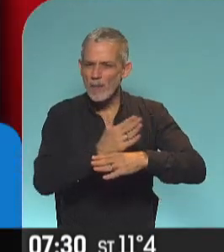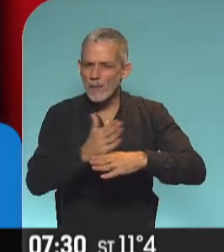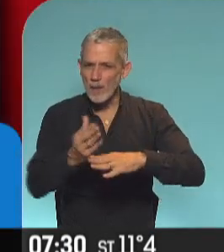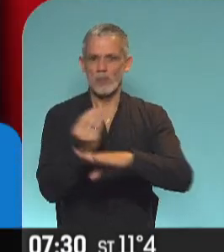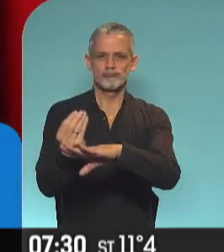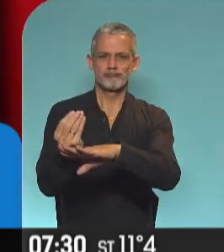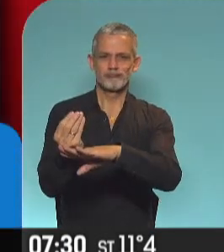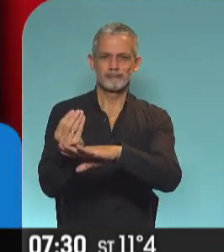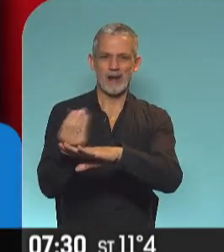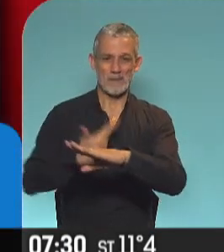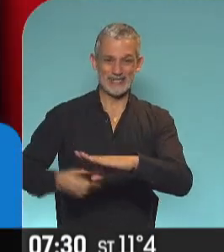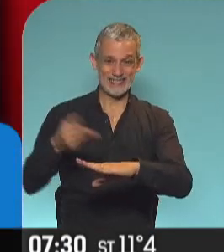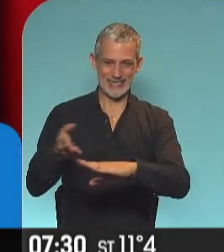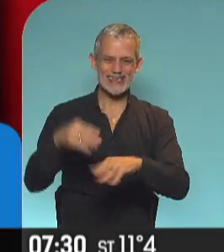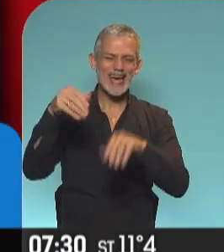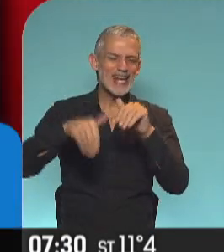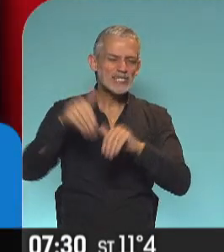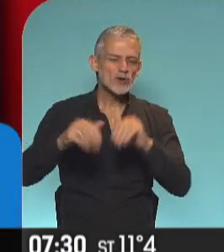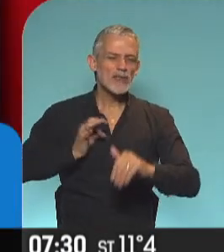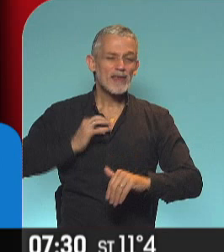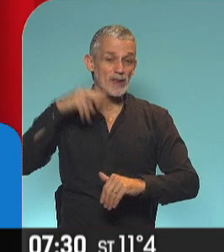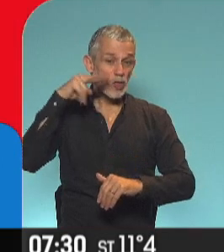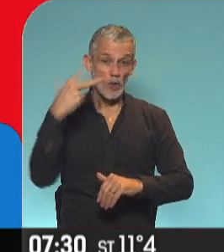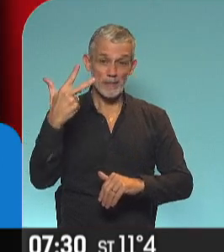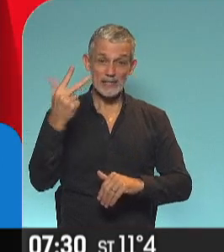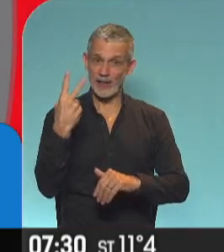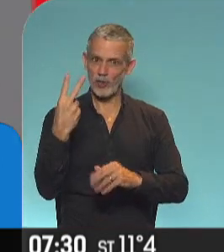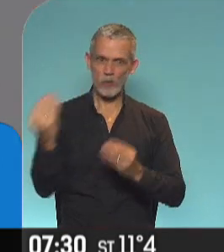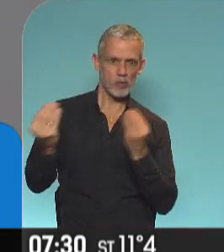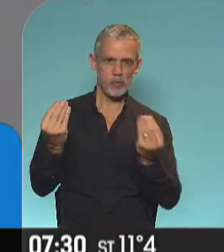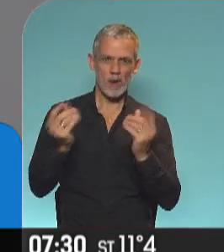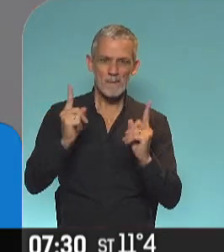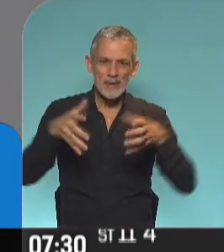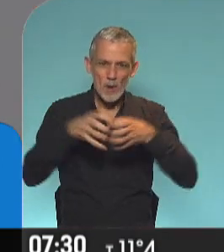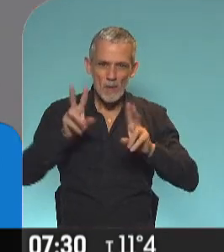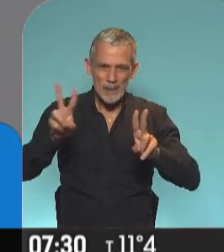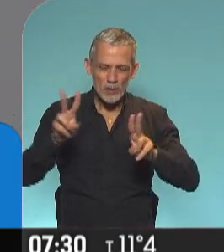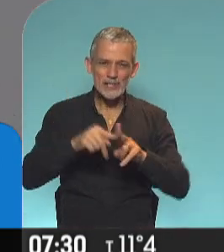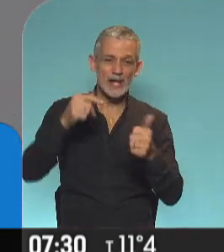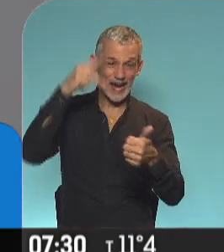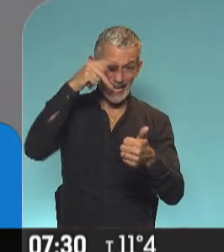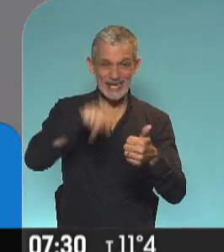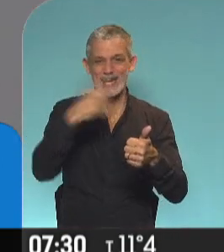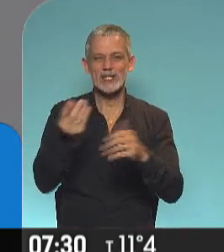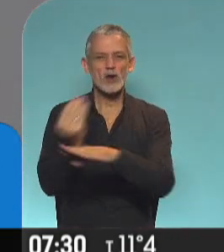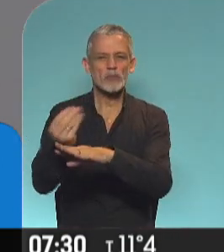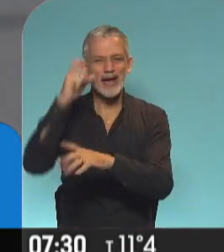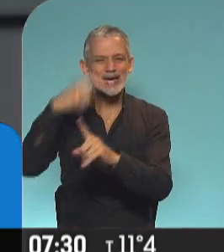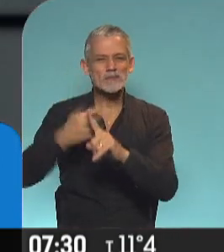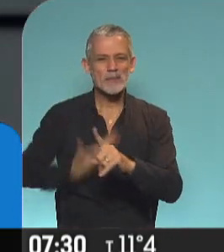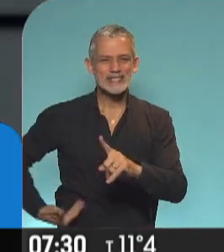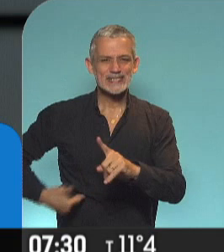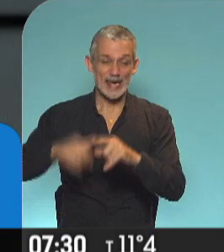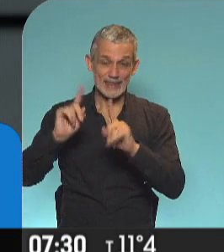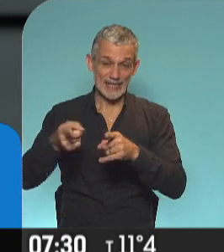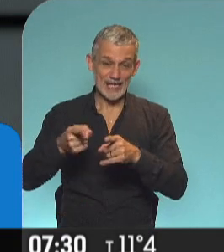candidato Néstor Kirchner. Recordemos que en las elecciones del año 2003 hubo dos candidatos del Partido Justicialista. Correcto. Uno era Néstor Kirchner, el otro el expresidente